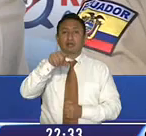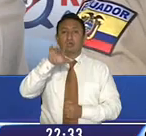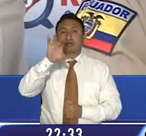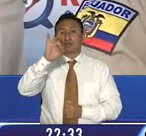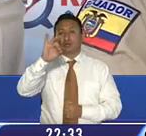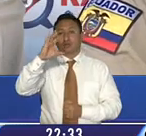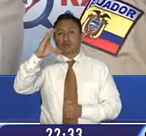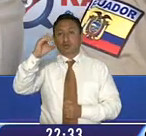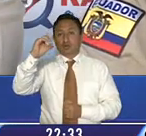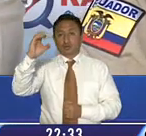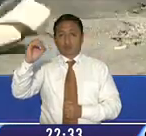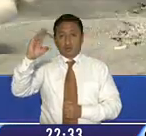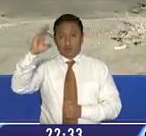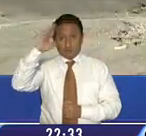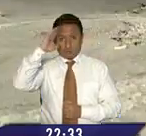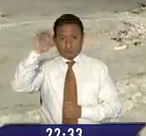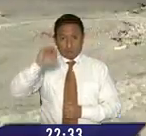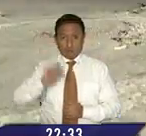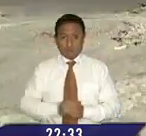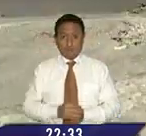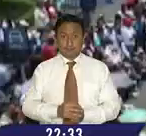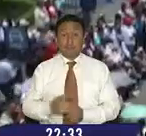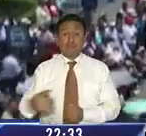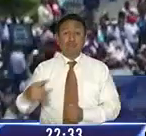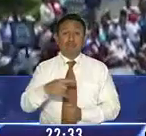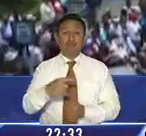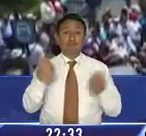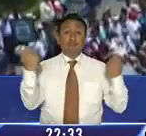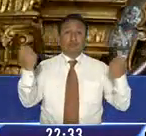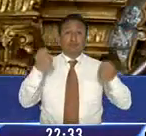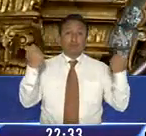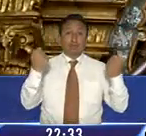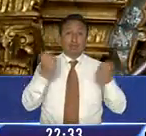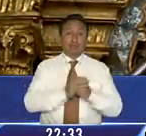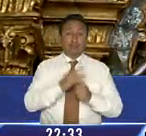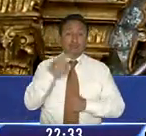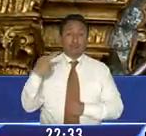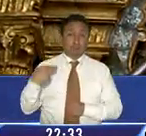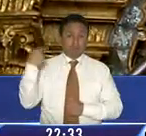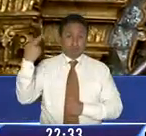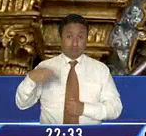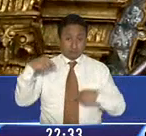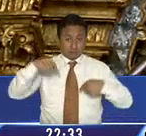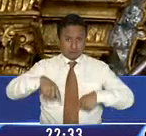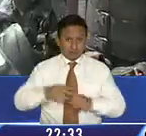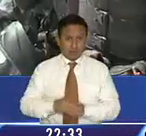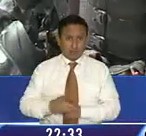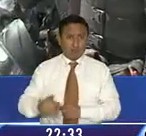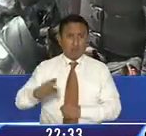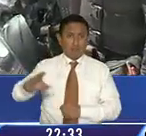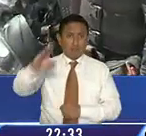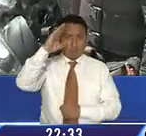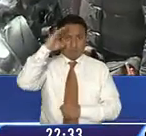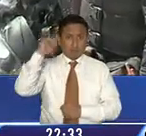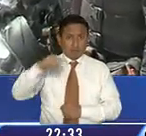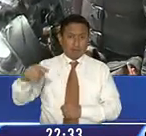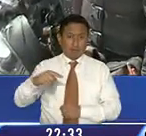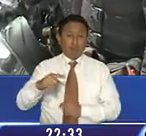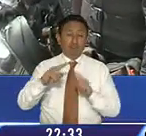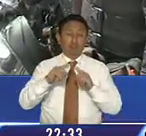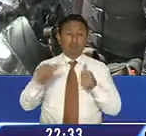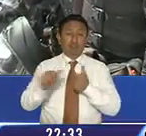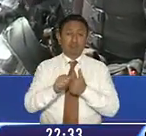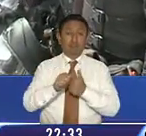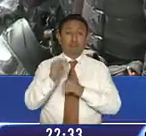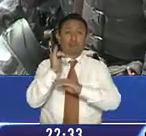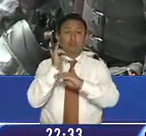4.800 servidores policiales. Al tratarse de una festividad religiosa, se dispondrá de un contingente de uniformados en los alrededores de